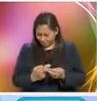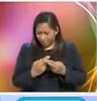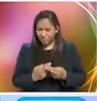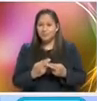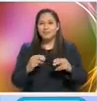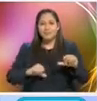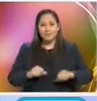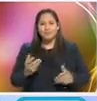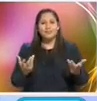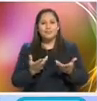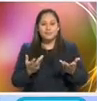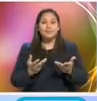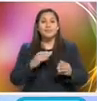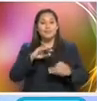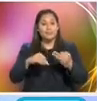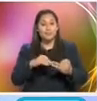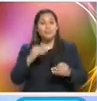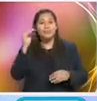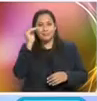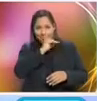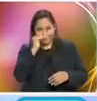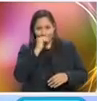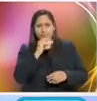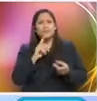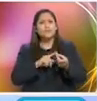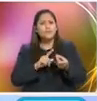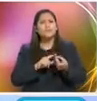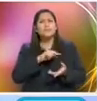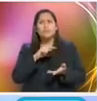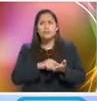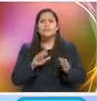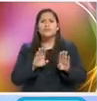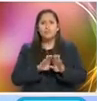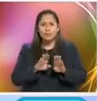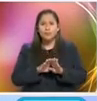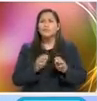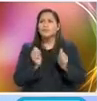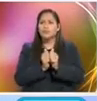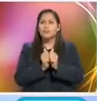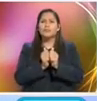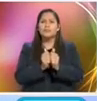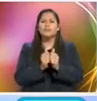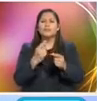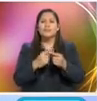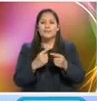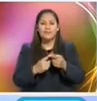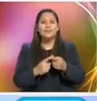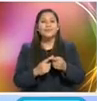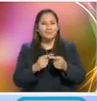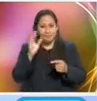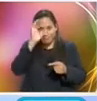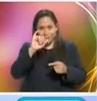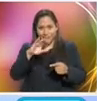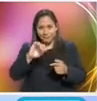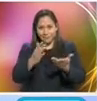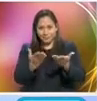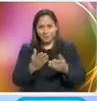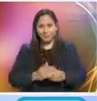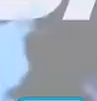de actividades y todas ellas gratuitas. ¿Sabe dónde? ¿Sabe cómo? ¿Sabe con quién? Se lo vamos a decir aquí en Cultura